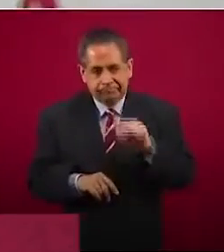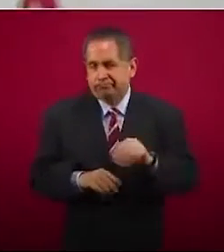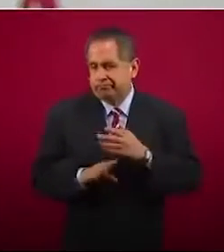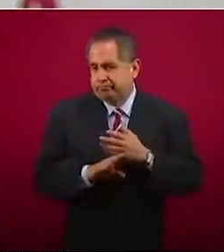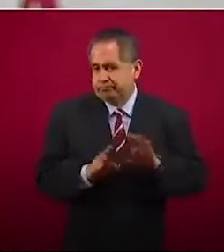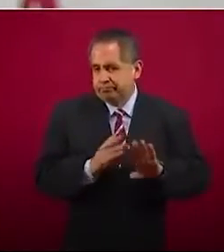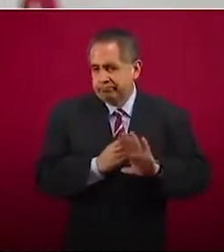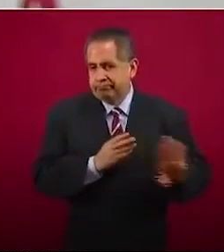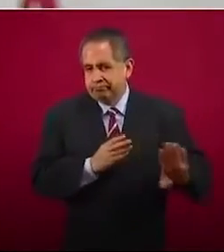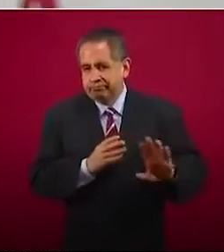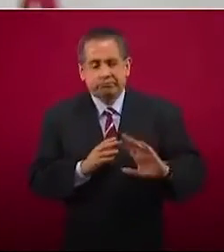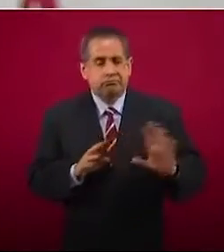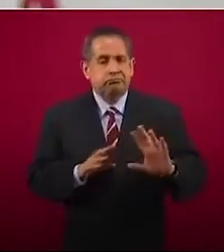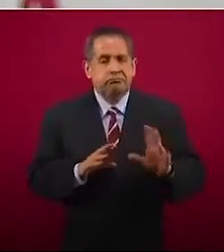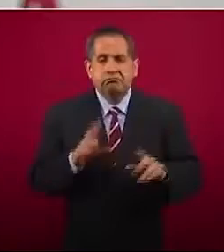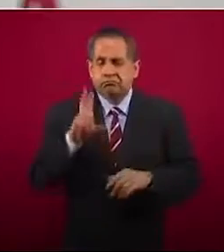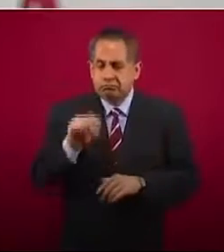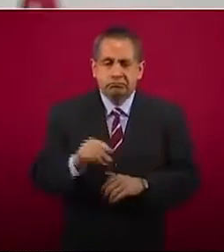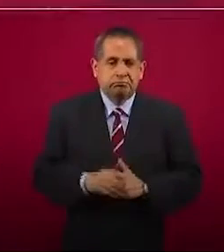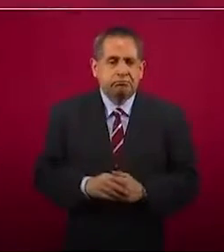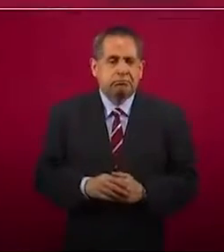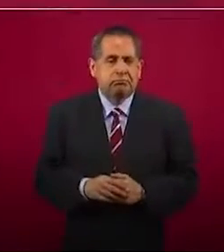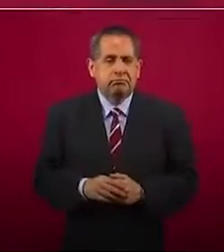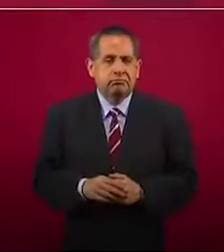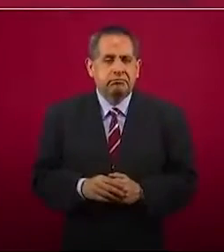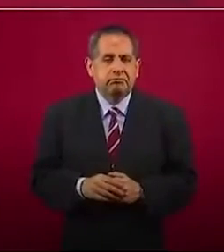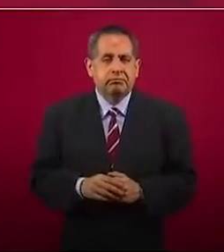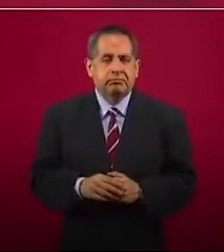que no nos pase lo que